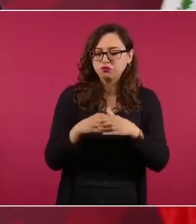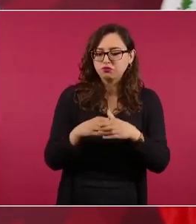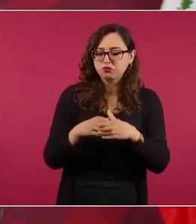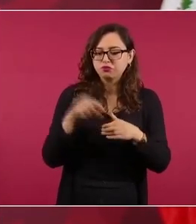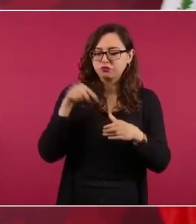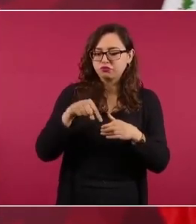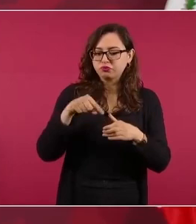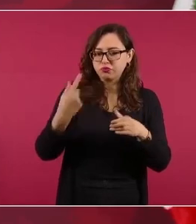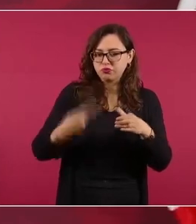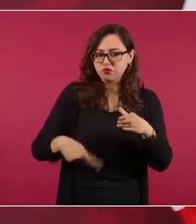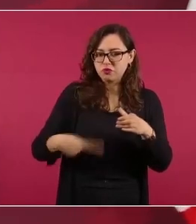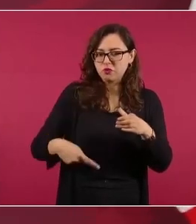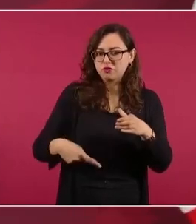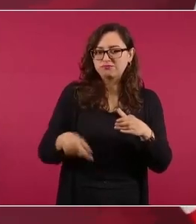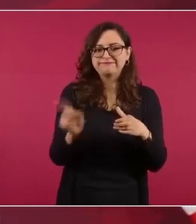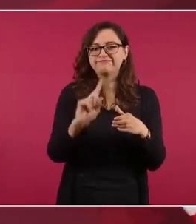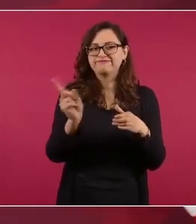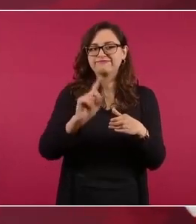que no es